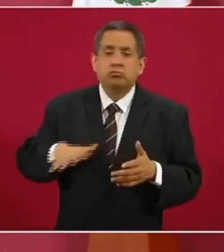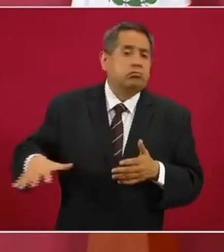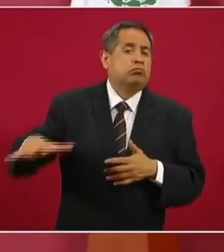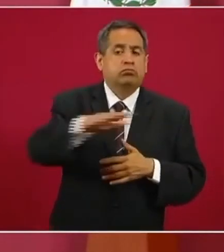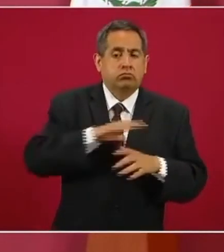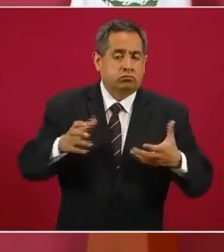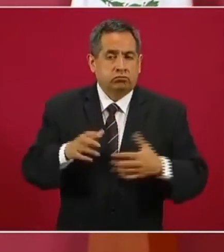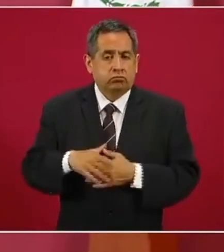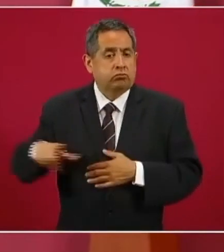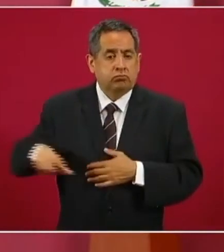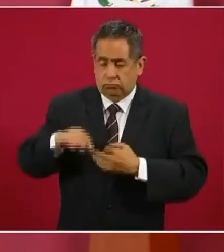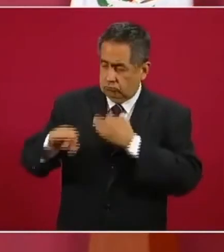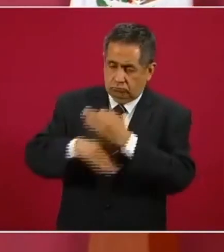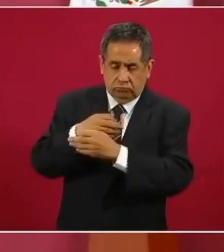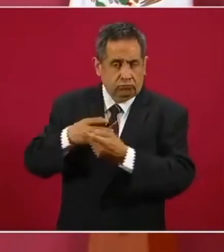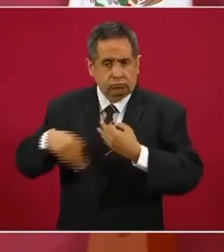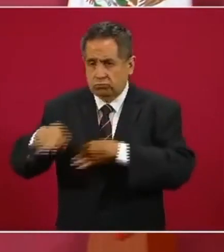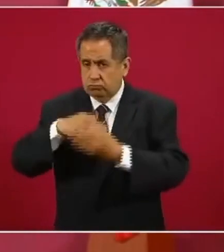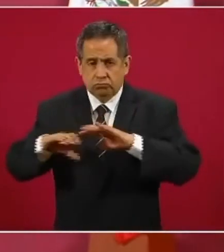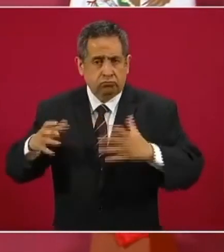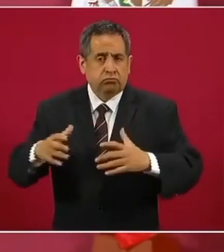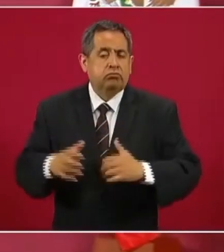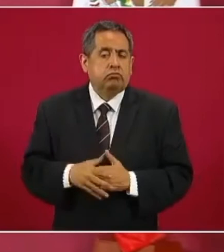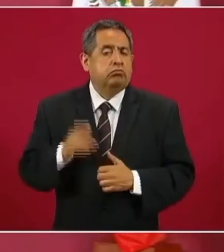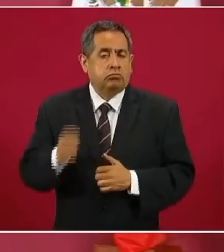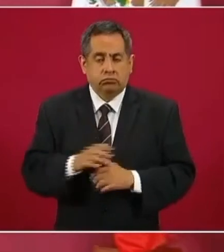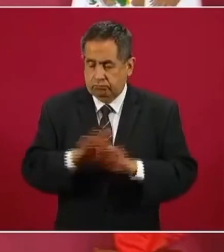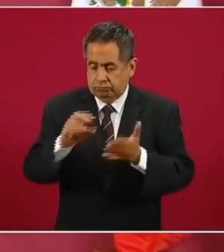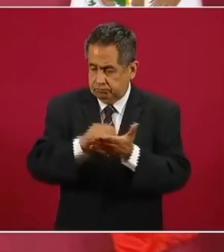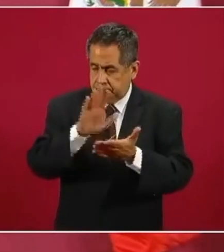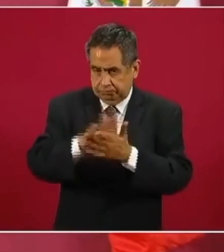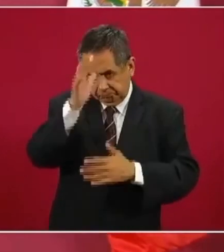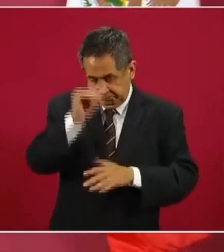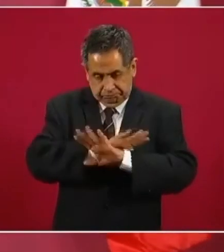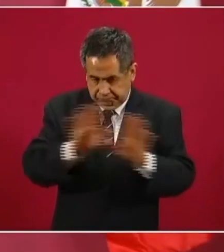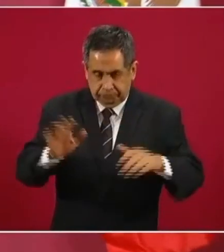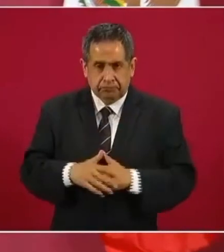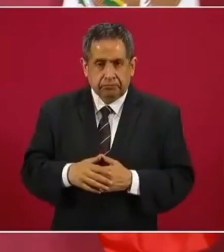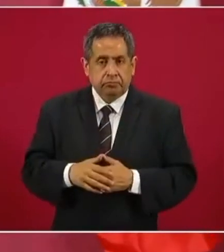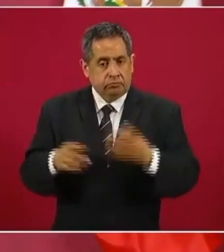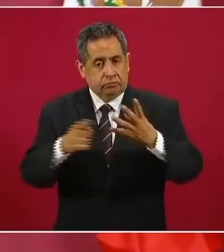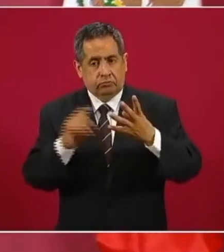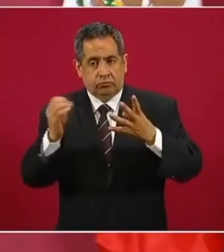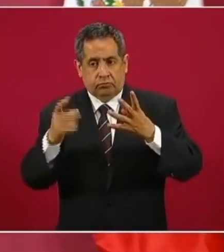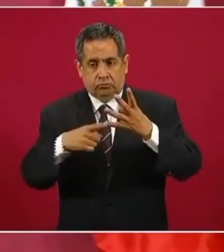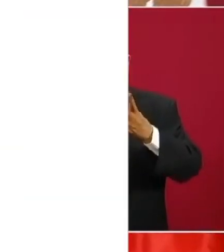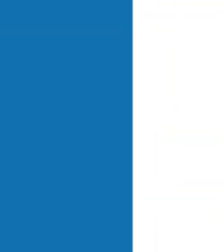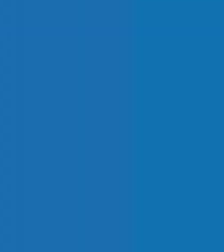El gobierno es de todos. Entonces ya quedamos. A finales de octubre.